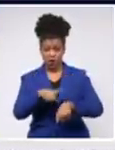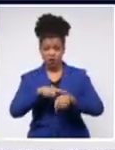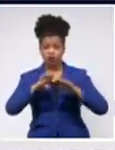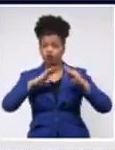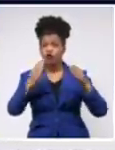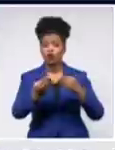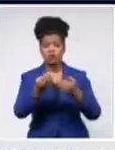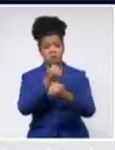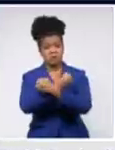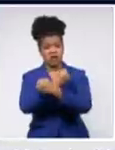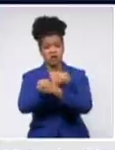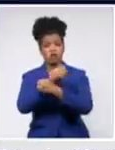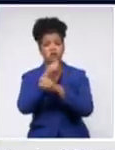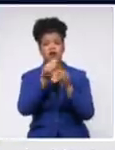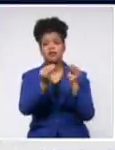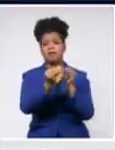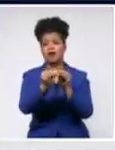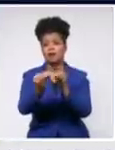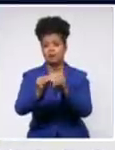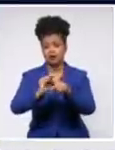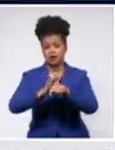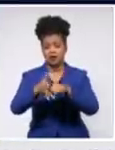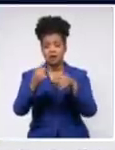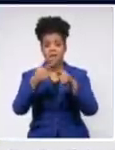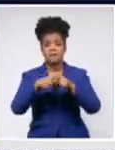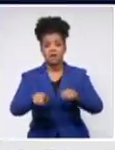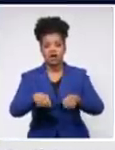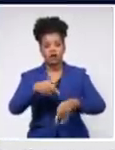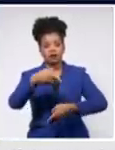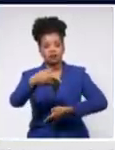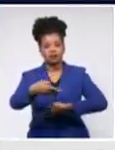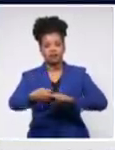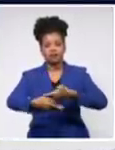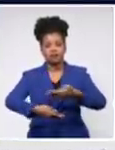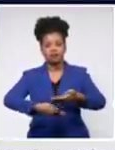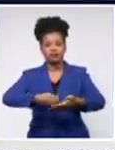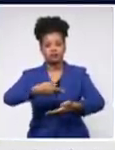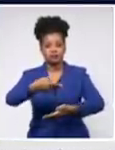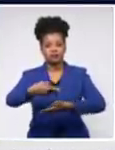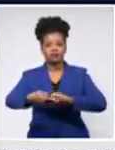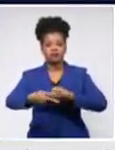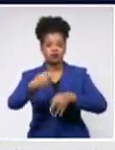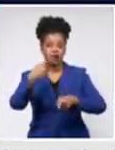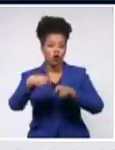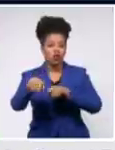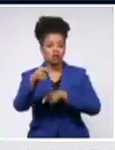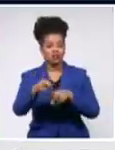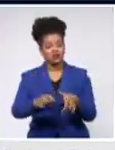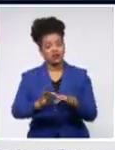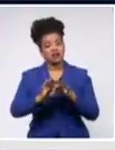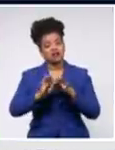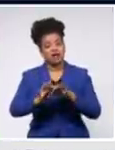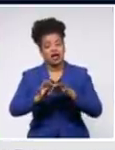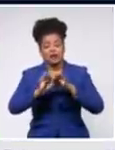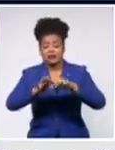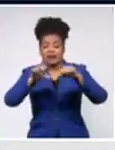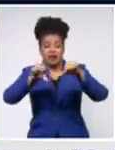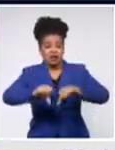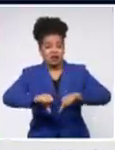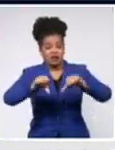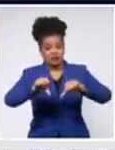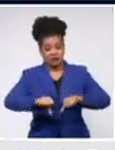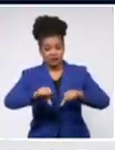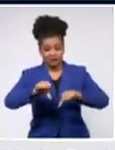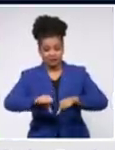que la evolución sea con una mayor gravedad, que pase al estado de crítico y